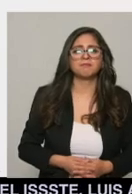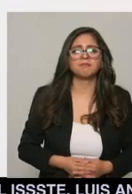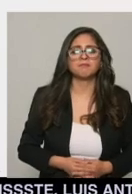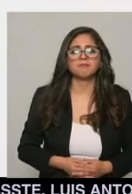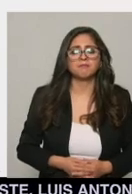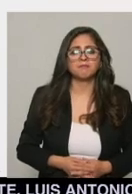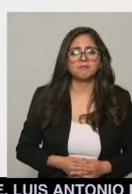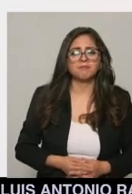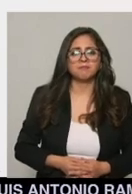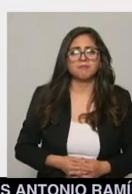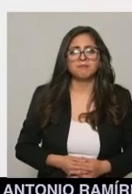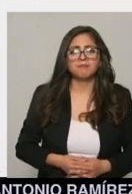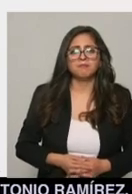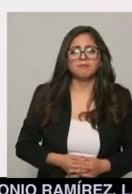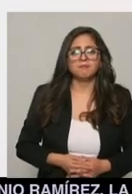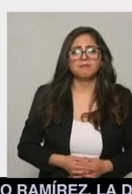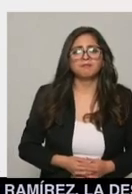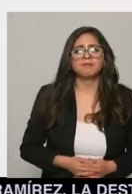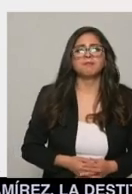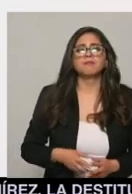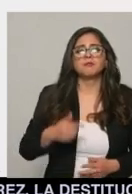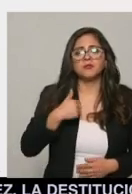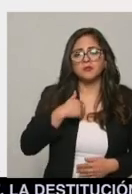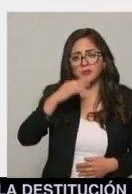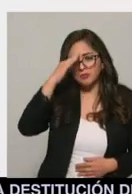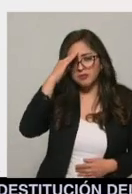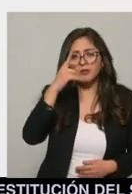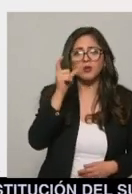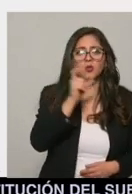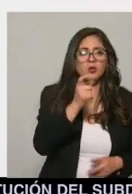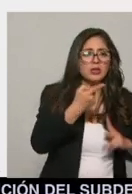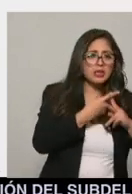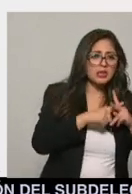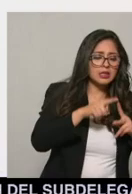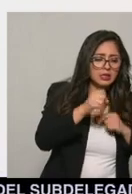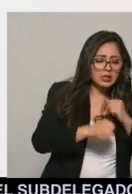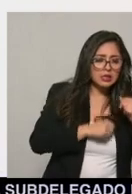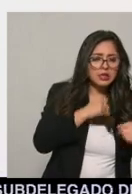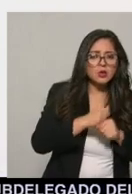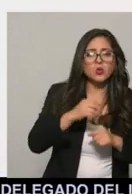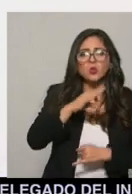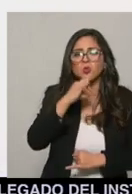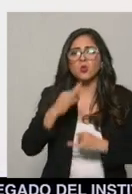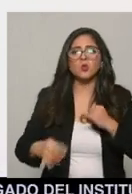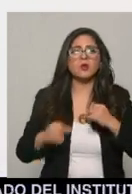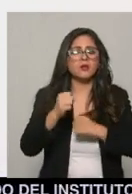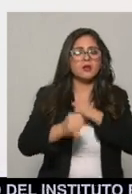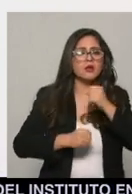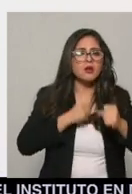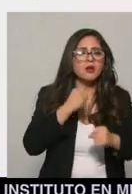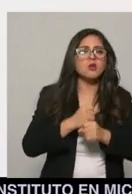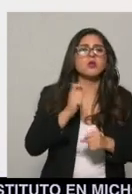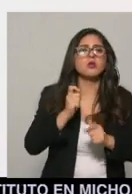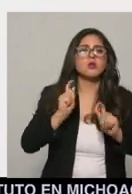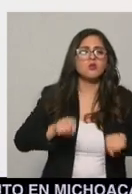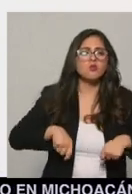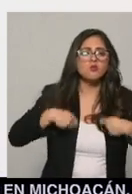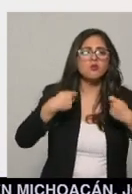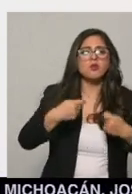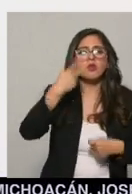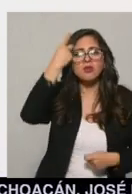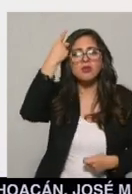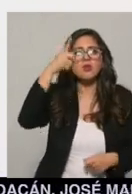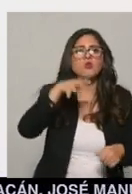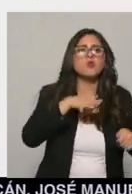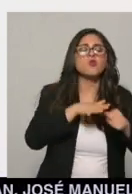calculo, o sea, puede ser finales de año o principios de año, o sea, que se firme convenio y que se haga una cesión de derechos de quienes son los autores de